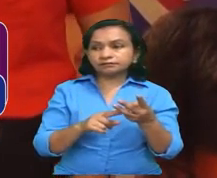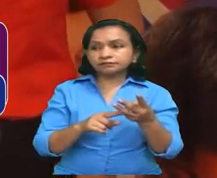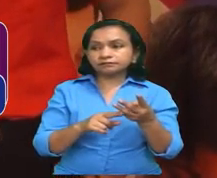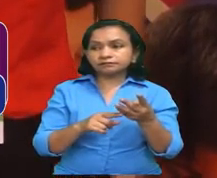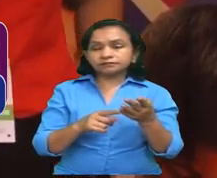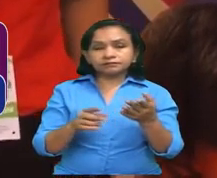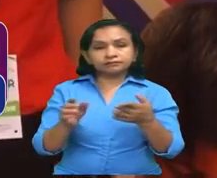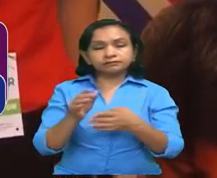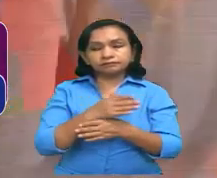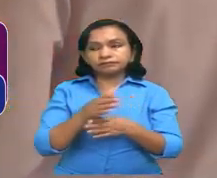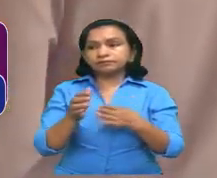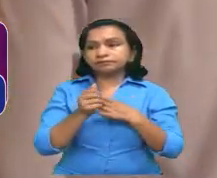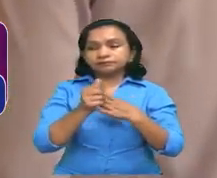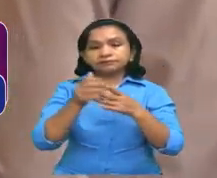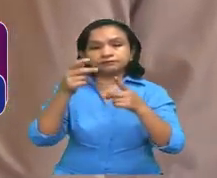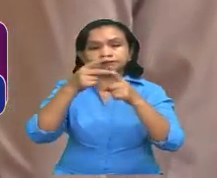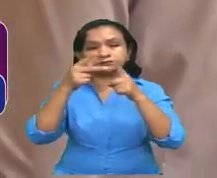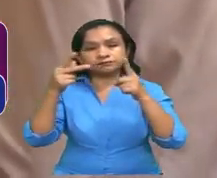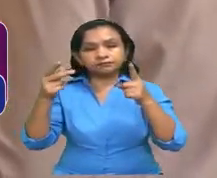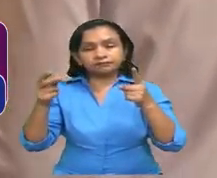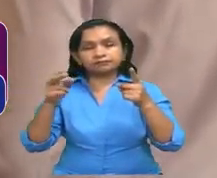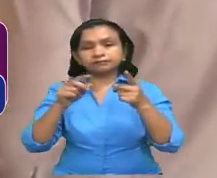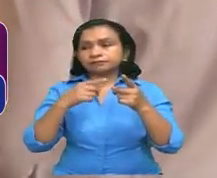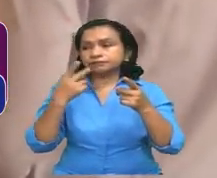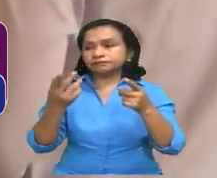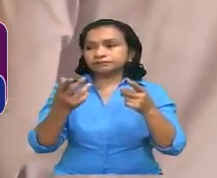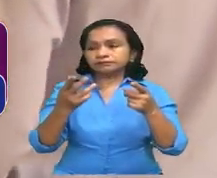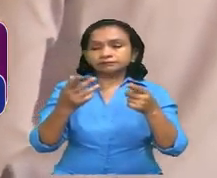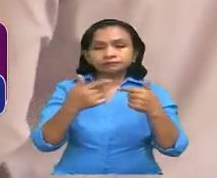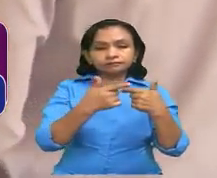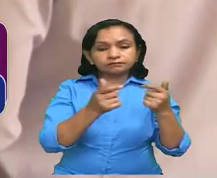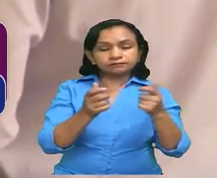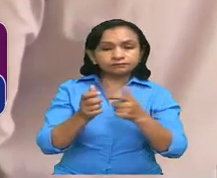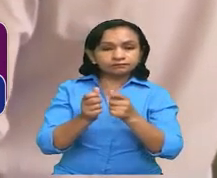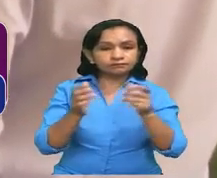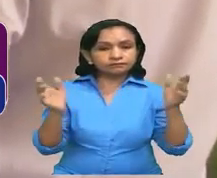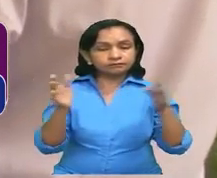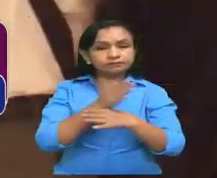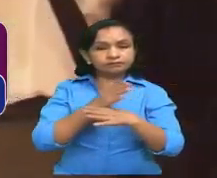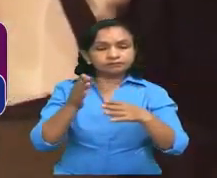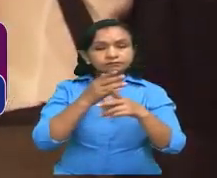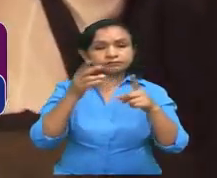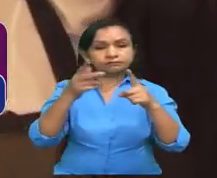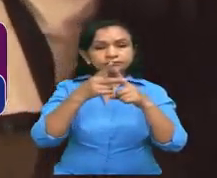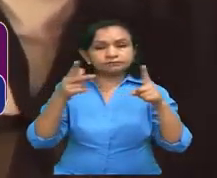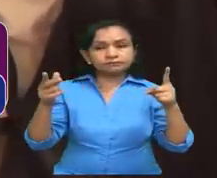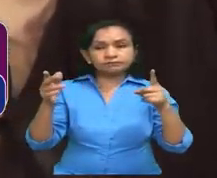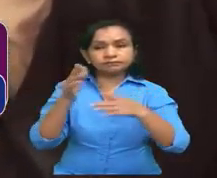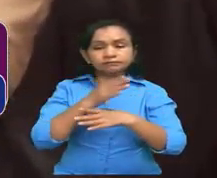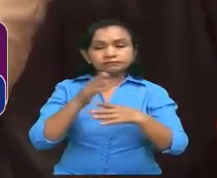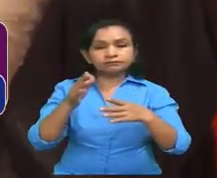los que prestan servicio en el caso de que participaron en esta feria? Porque ahí habían hoteles, habían tour